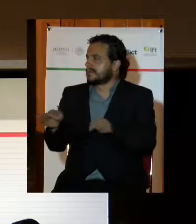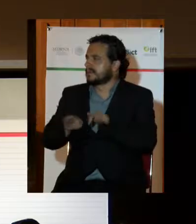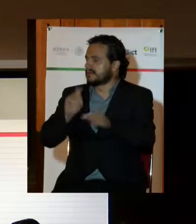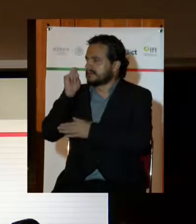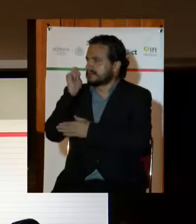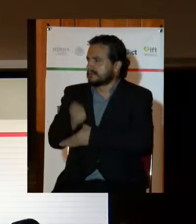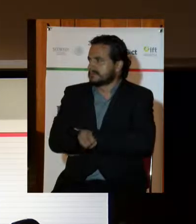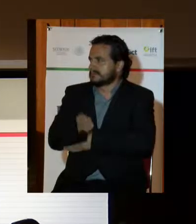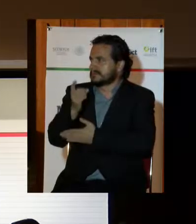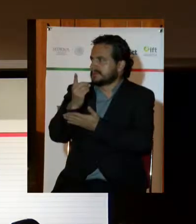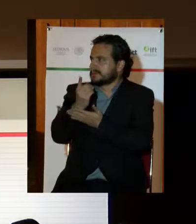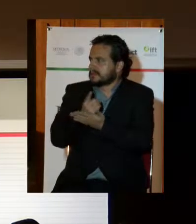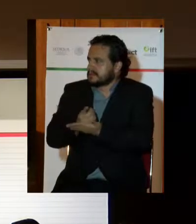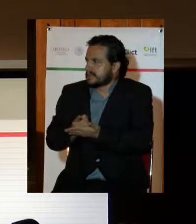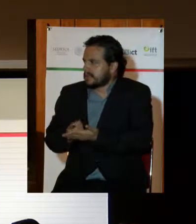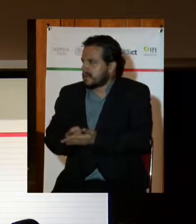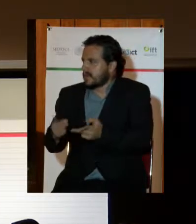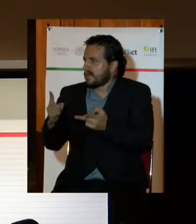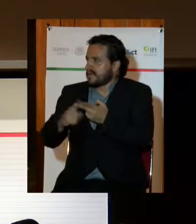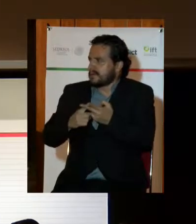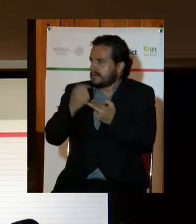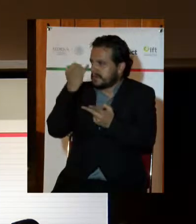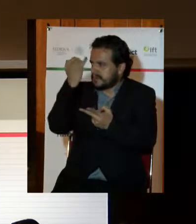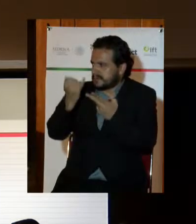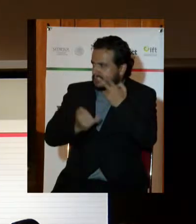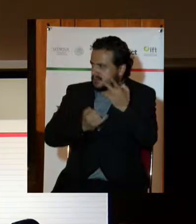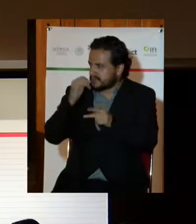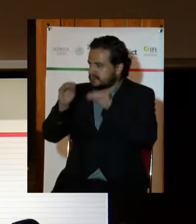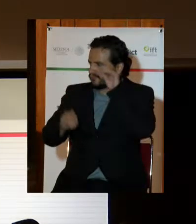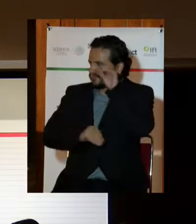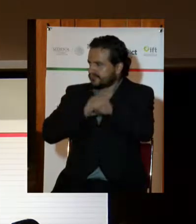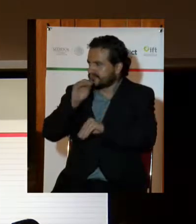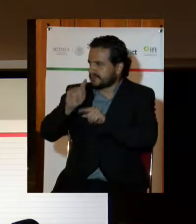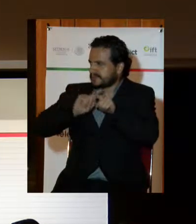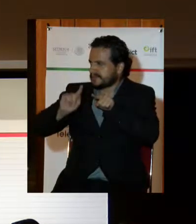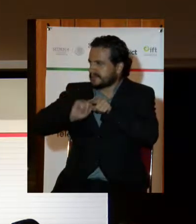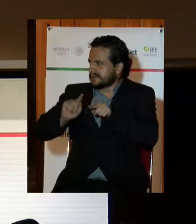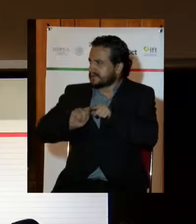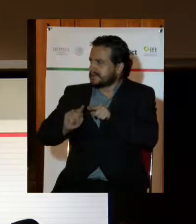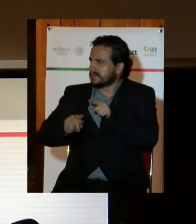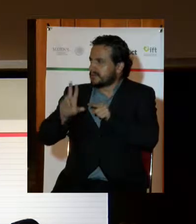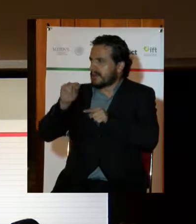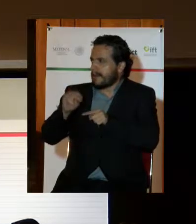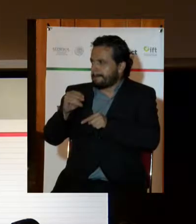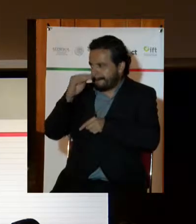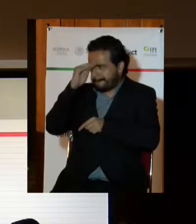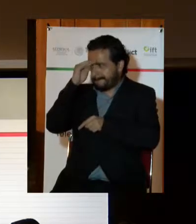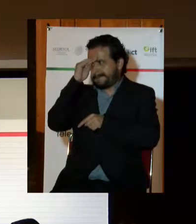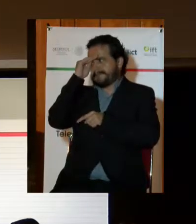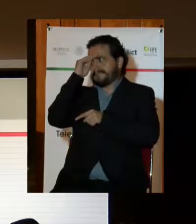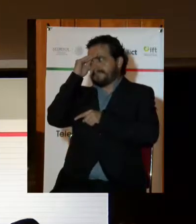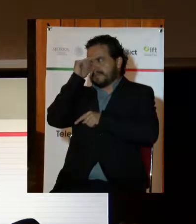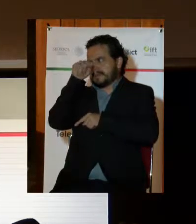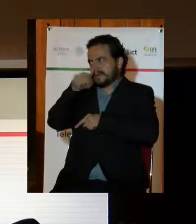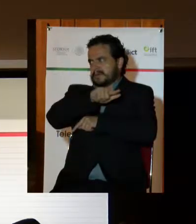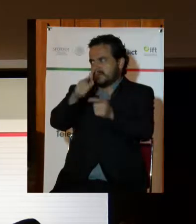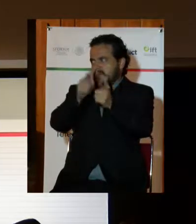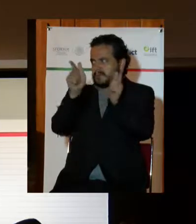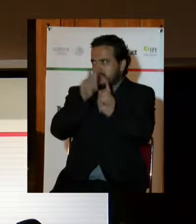de circunstancias, ¿no? Tomando en cuenta que todavía hay mucho que hacer. Entonces, eso es como que el mensaje que quiero que nos llevemos y el trabajo que tenemos que hacer en